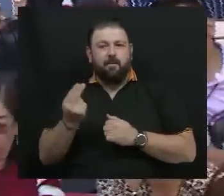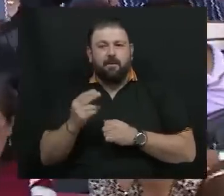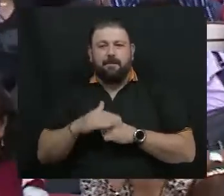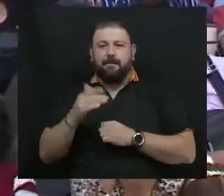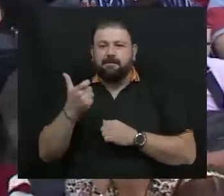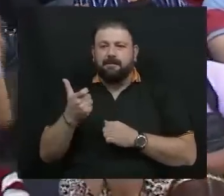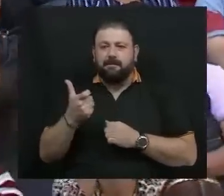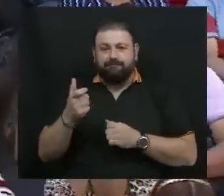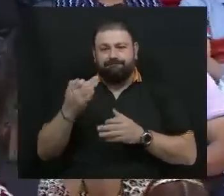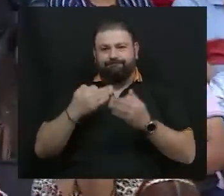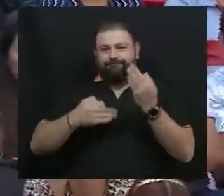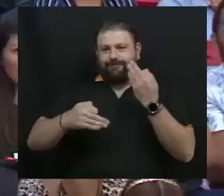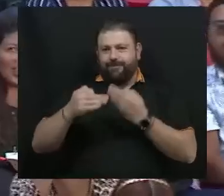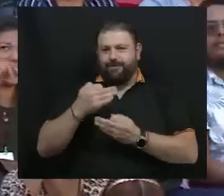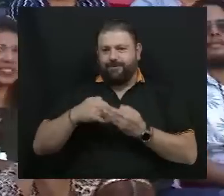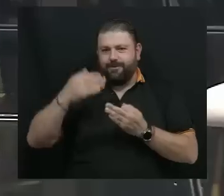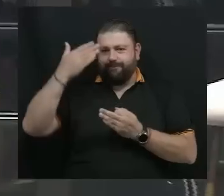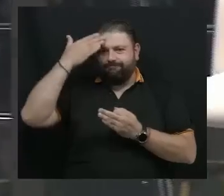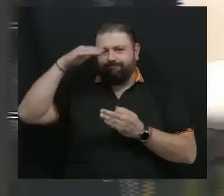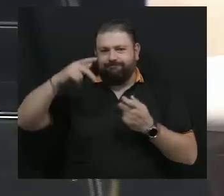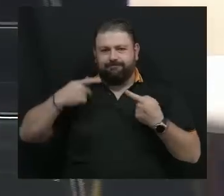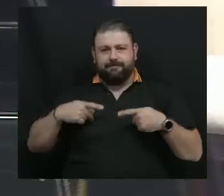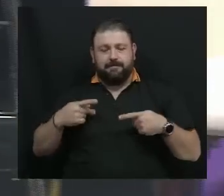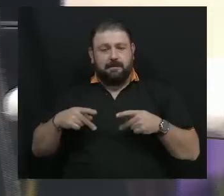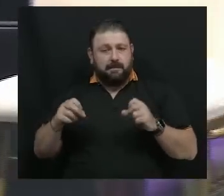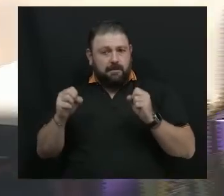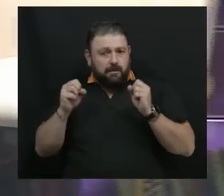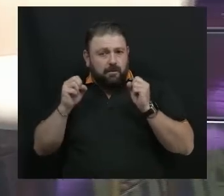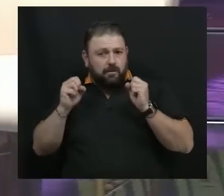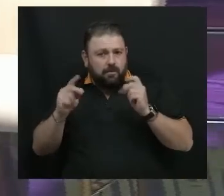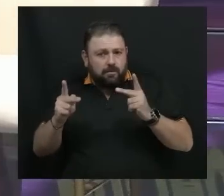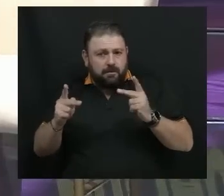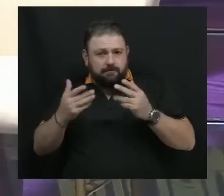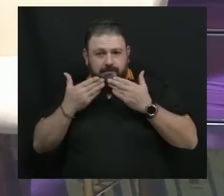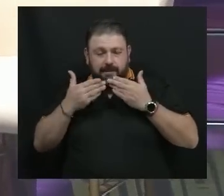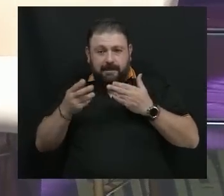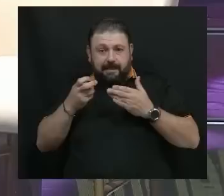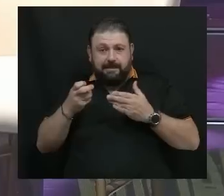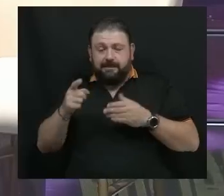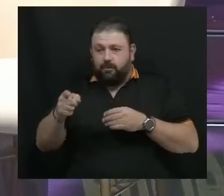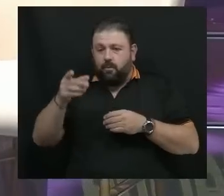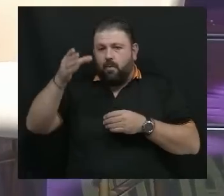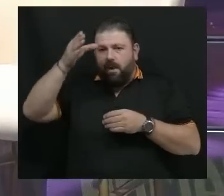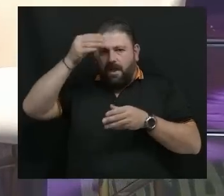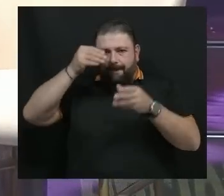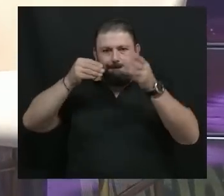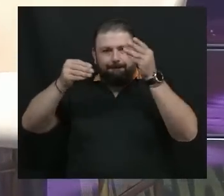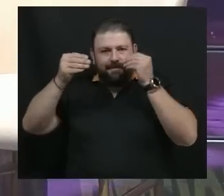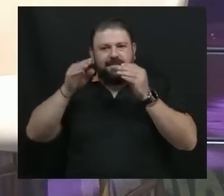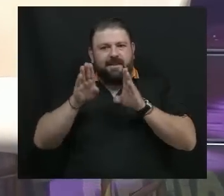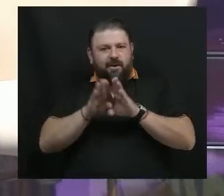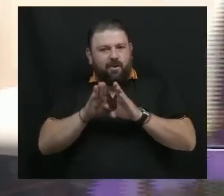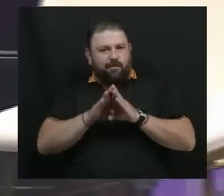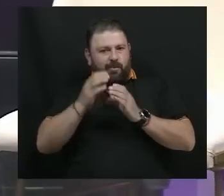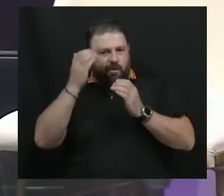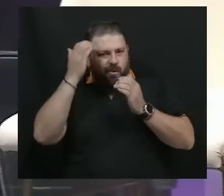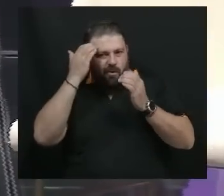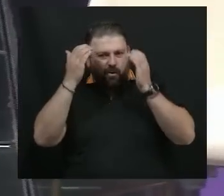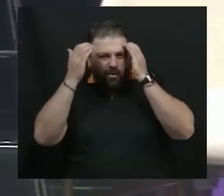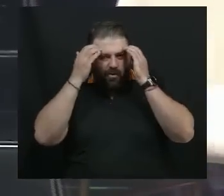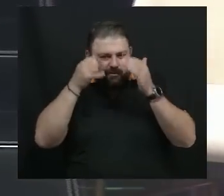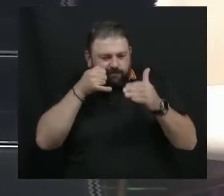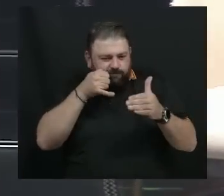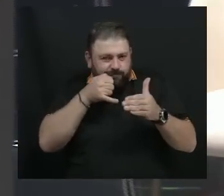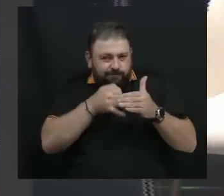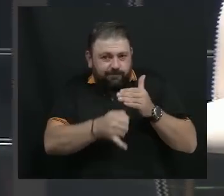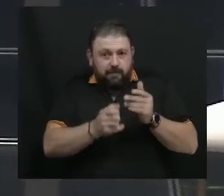yo. Ok, eso es lo primero que vas a resolver con esta propuesta. Vas a aprender a comercializar el producto y vas a generar ingresos de